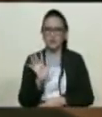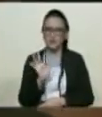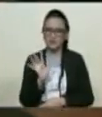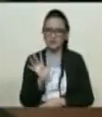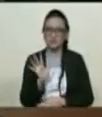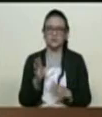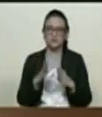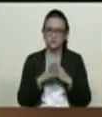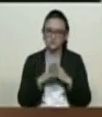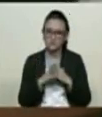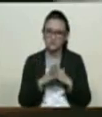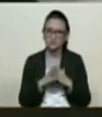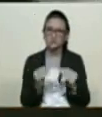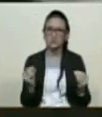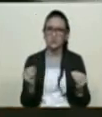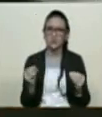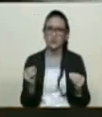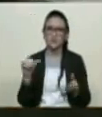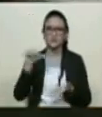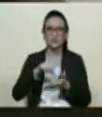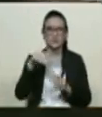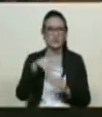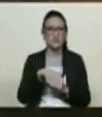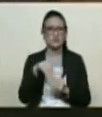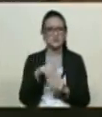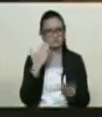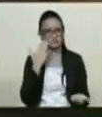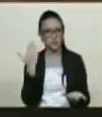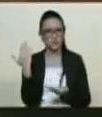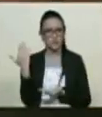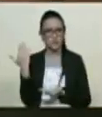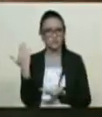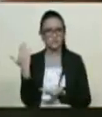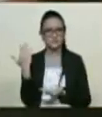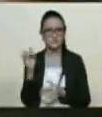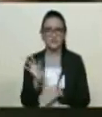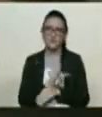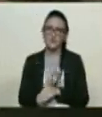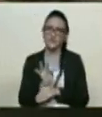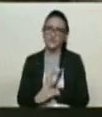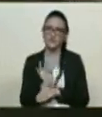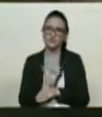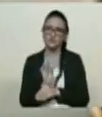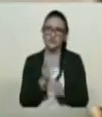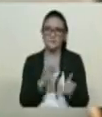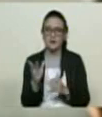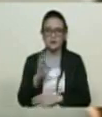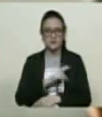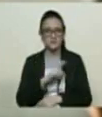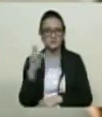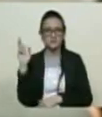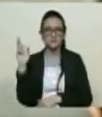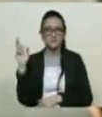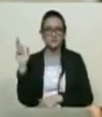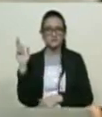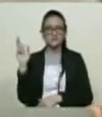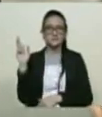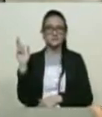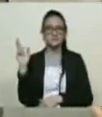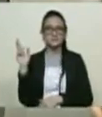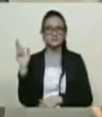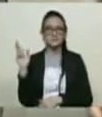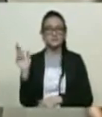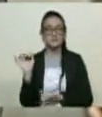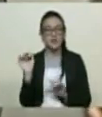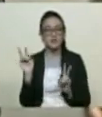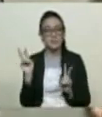en todos los centros de votación. Tenemos las funciones también del Plan República, también tenemos el tema